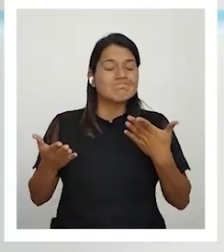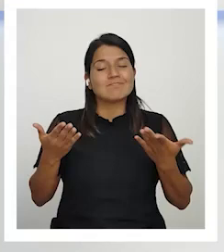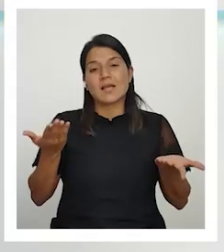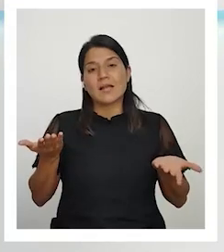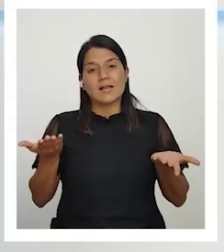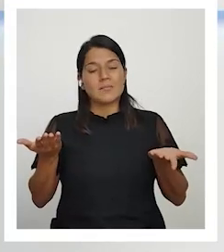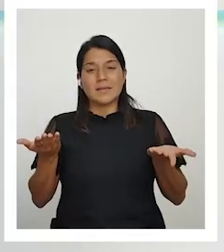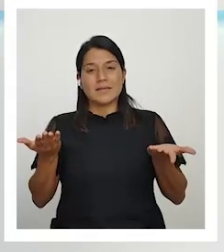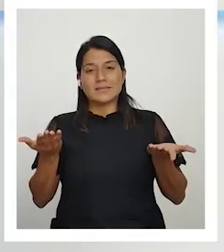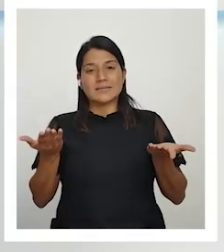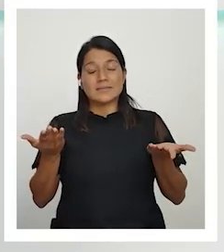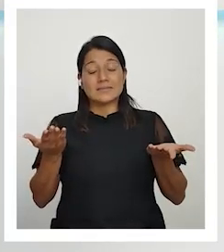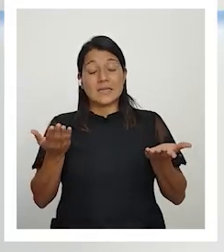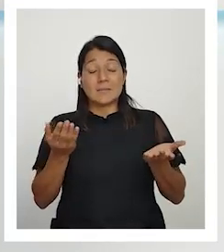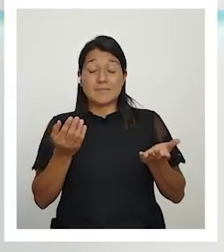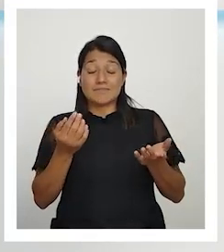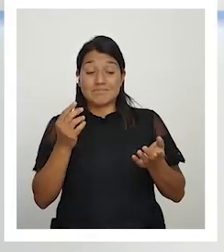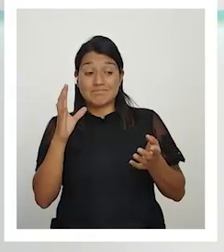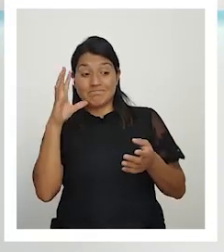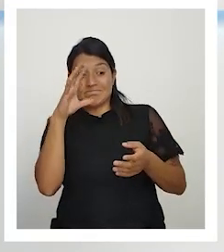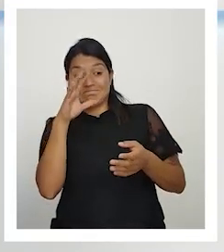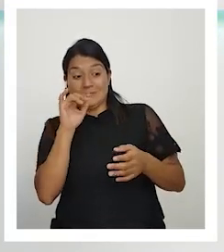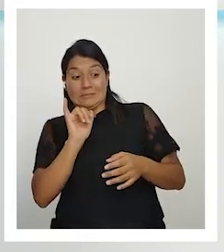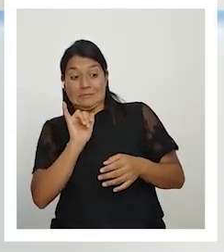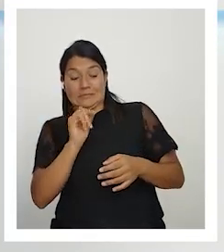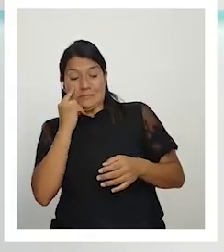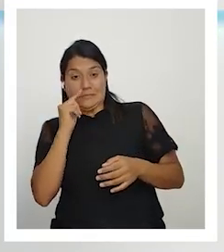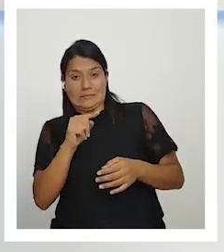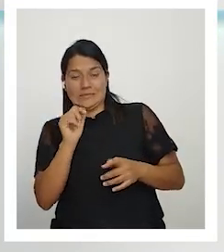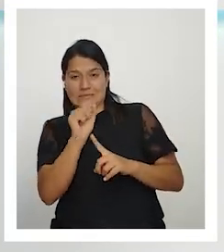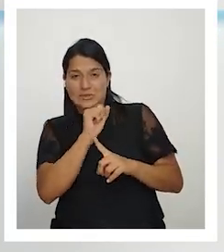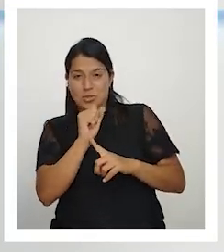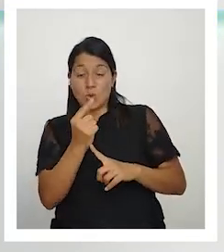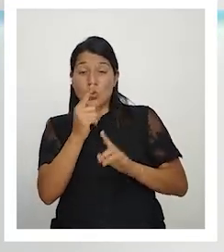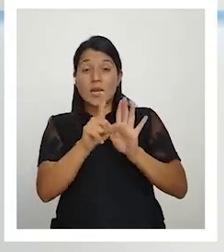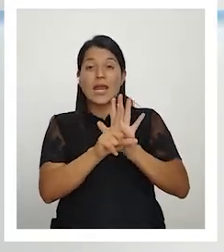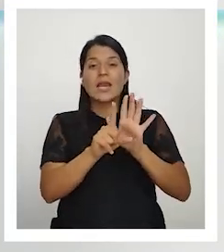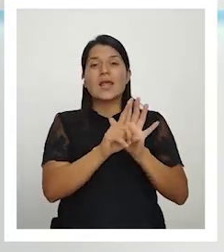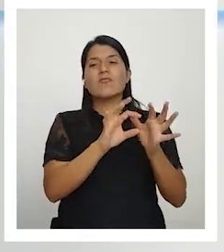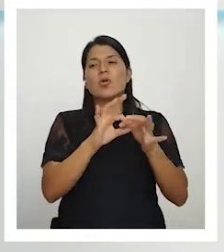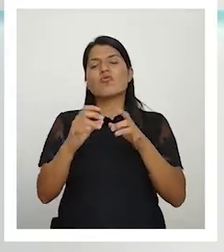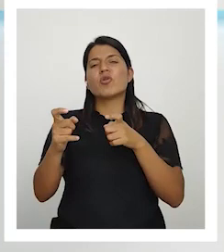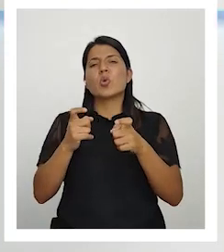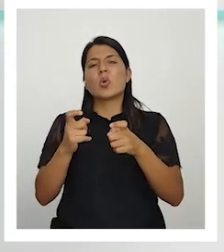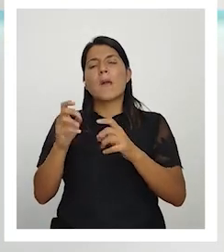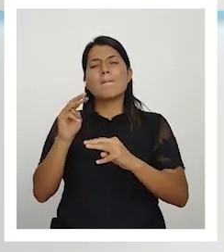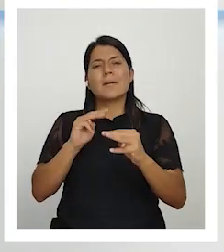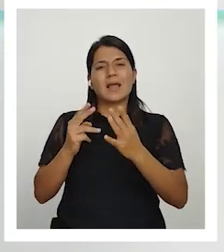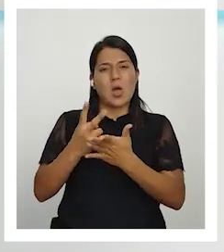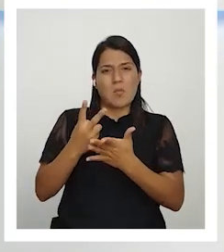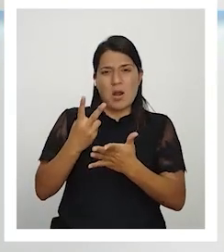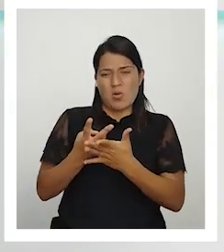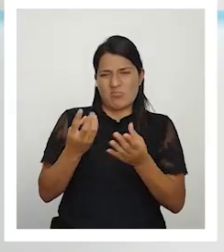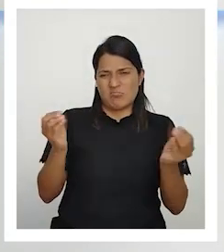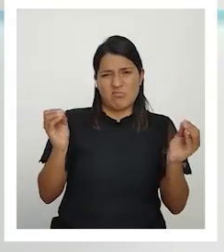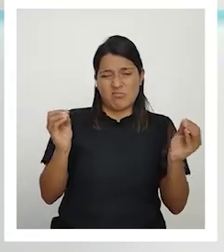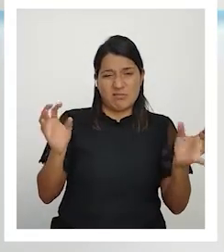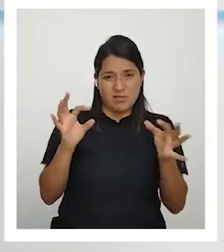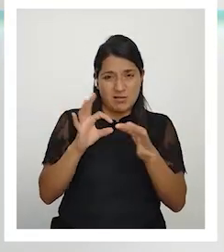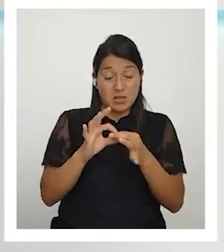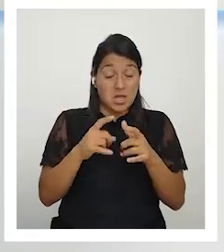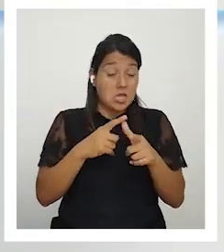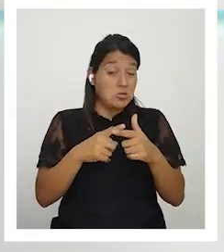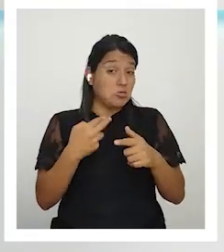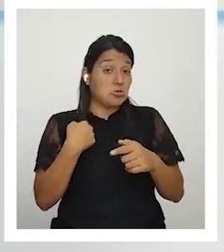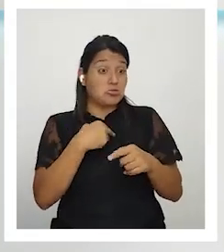nos vemos en esta situación, una ley que tiene que ver con la ley reguladora del mercado de valores, insisto, y pues vamos a dar la lucha, vamos a